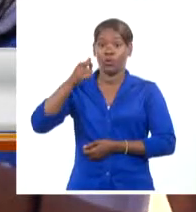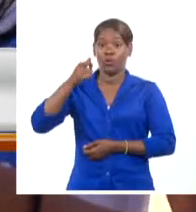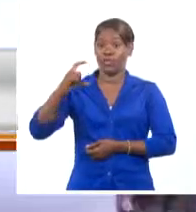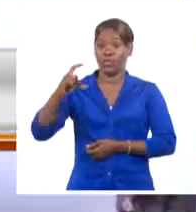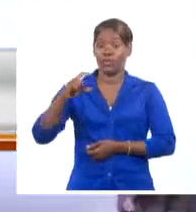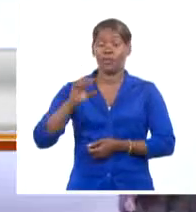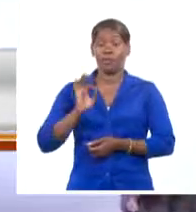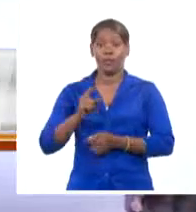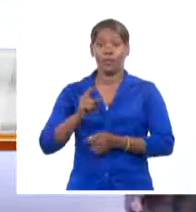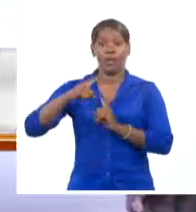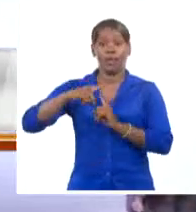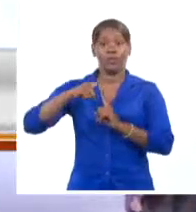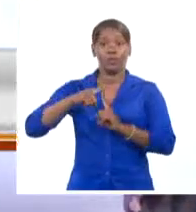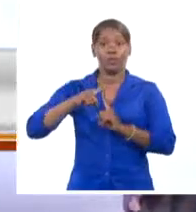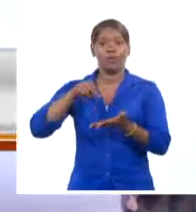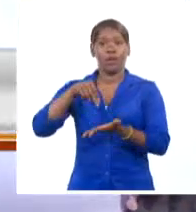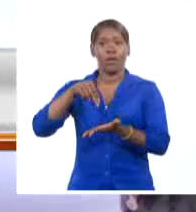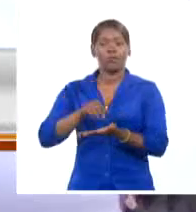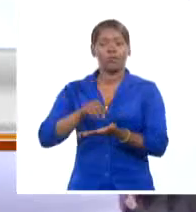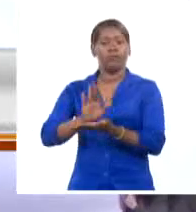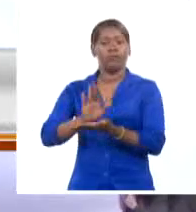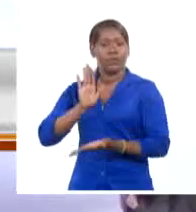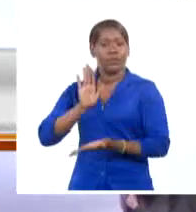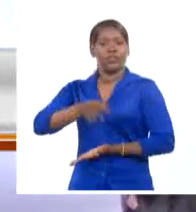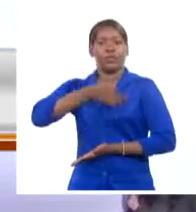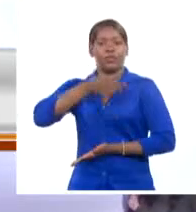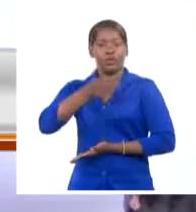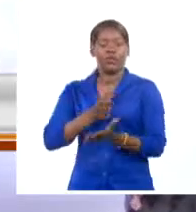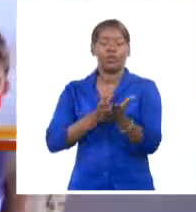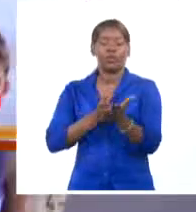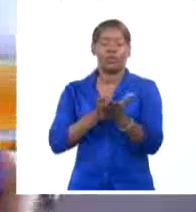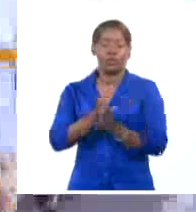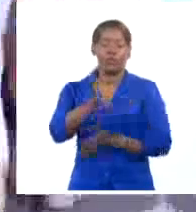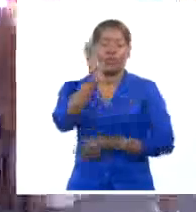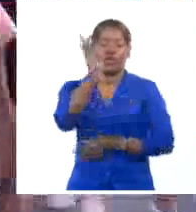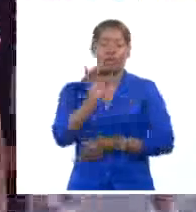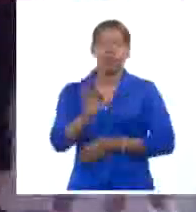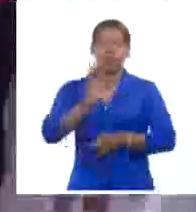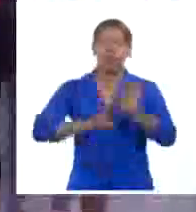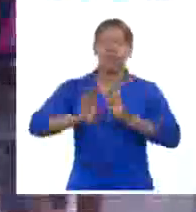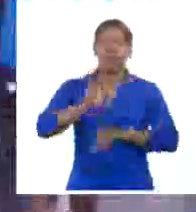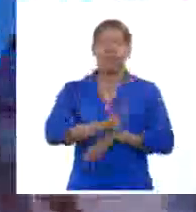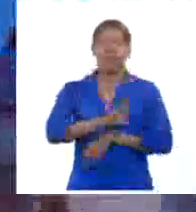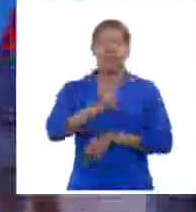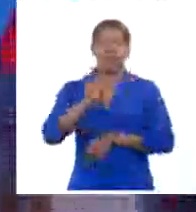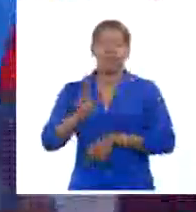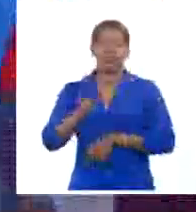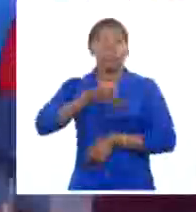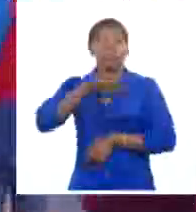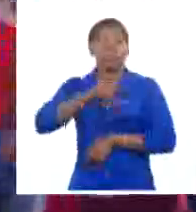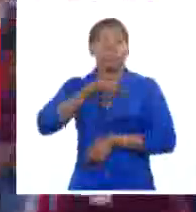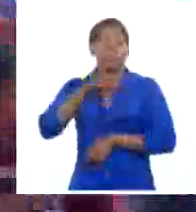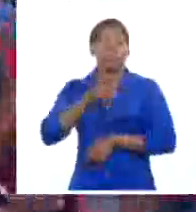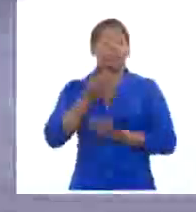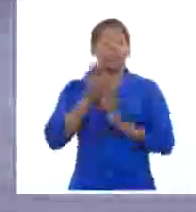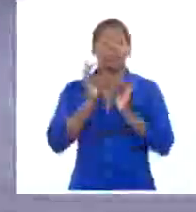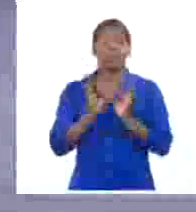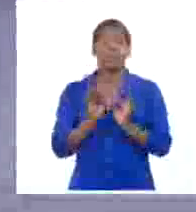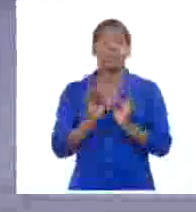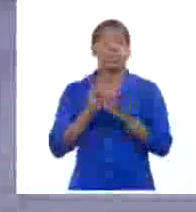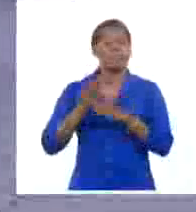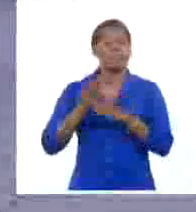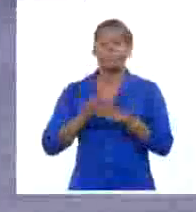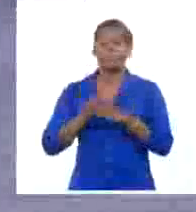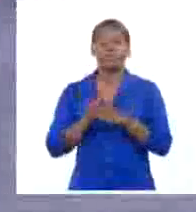Tunas, expresó el compromiso de las nuevas generaciones y ratificó el significado que tiene el estudio de la obra de